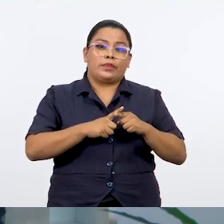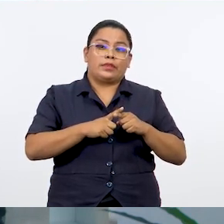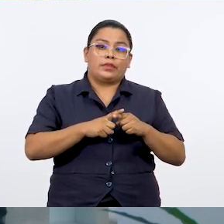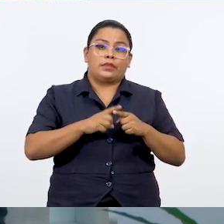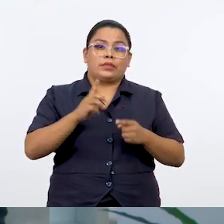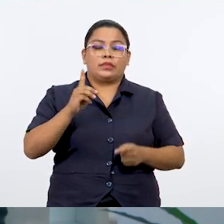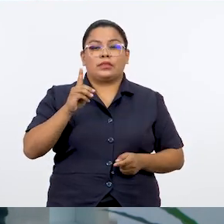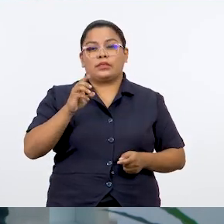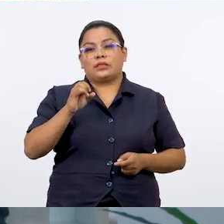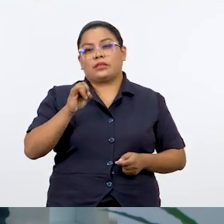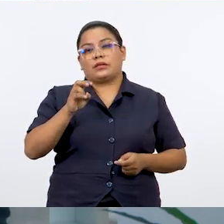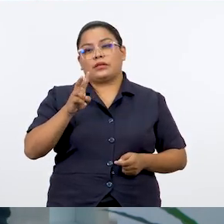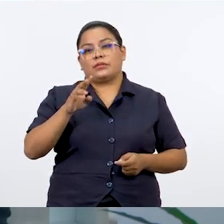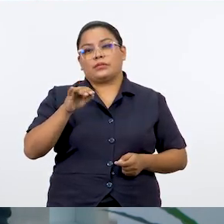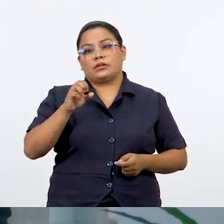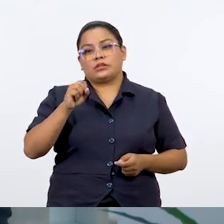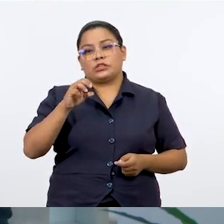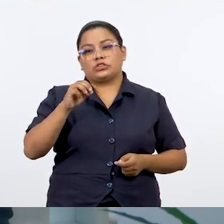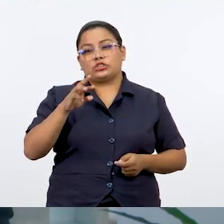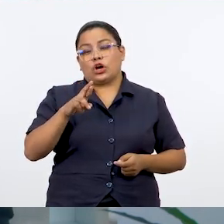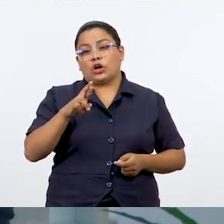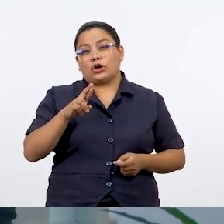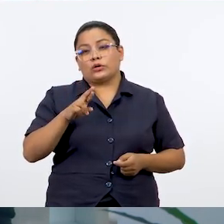el divisor